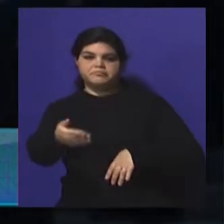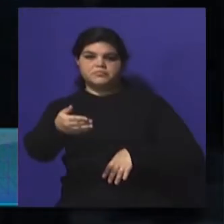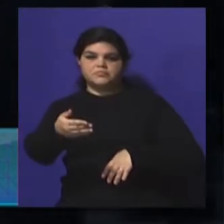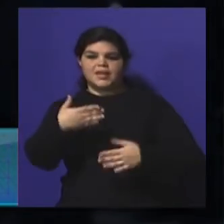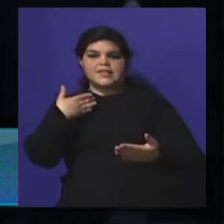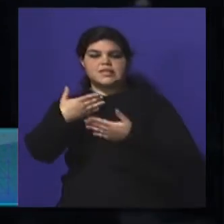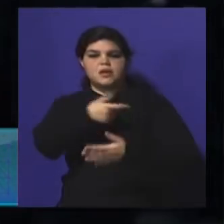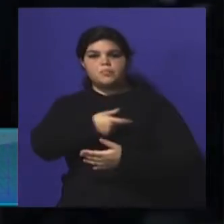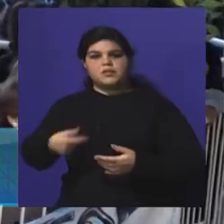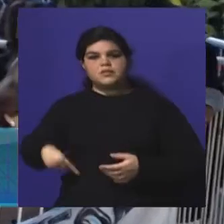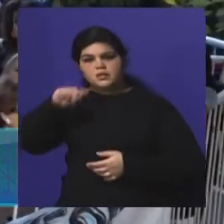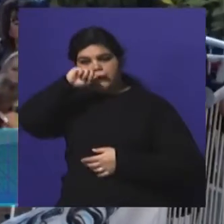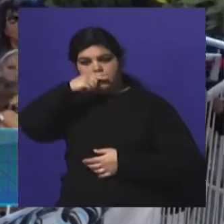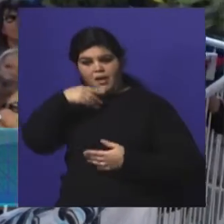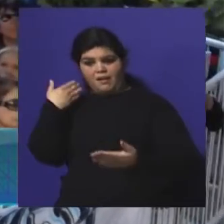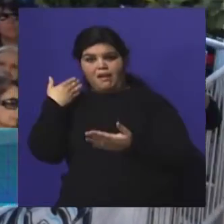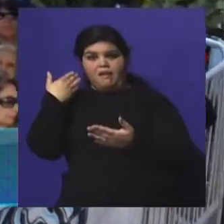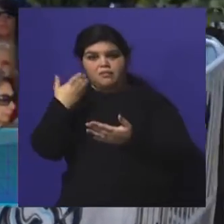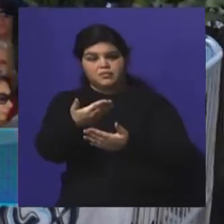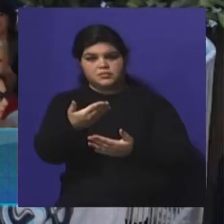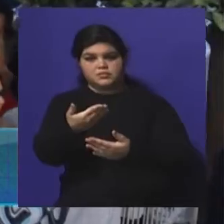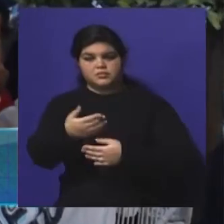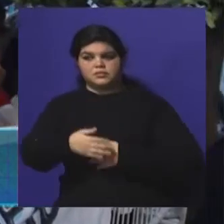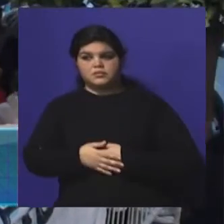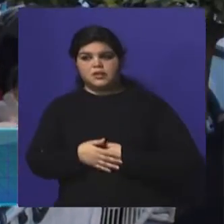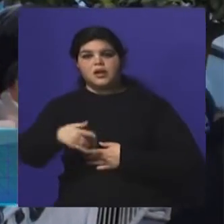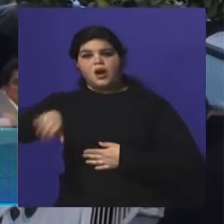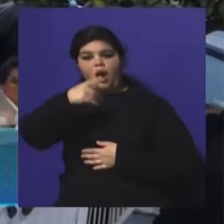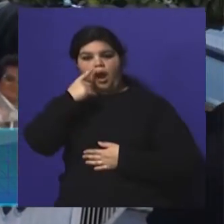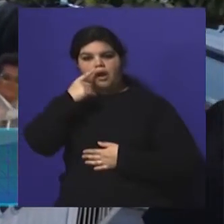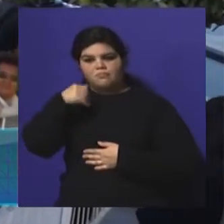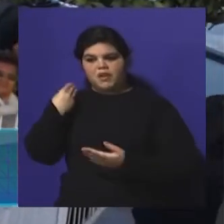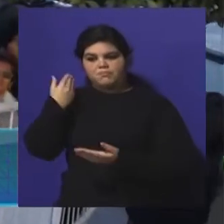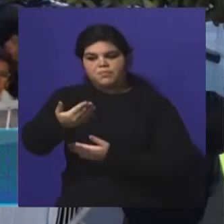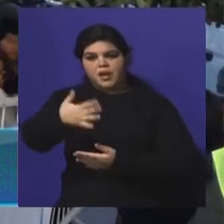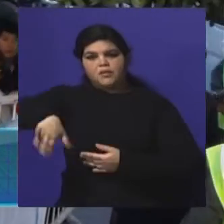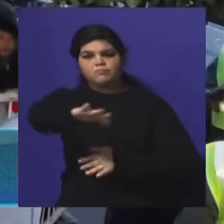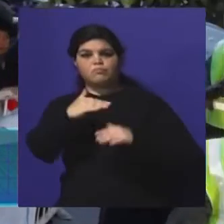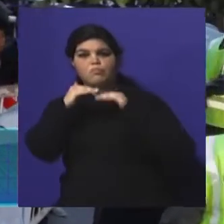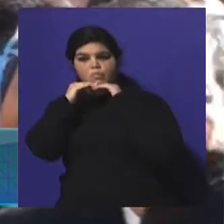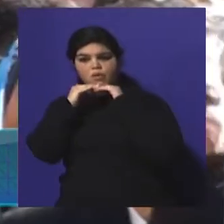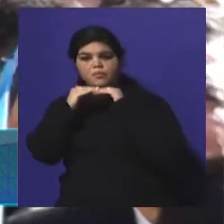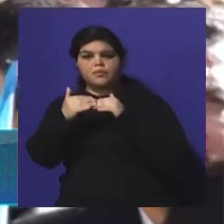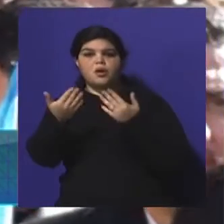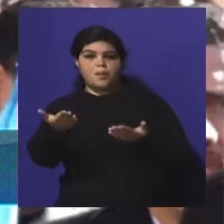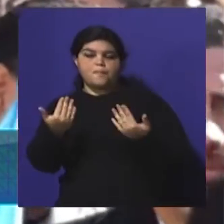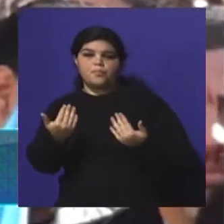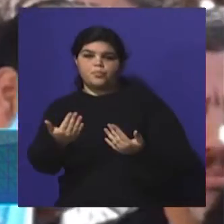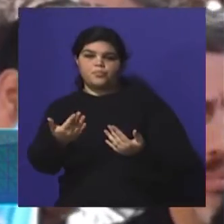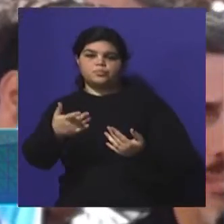presidente Mauricio Macri, acercarse hacia el pueblo argentino y, bueno, poder estrechar